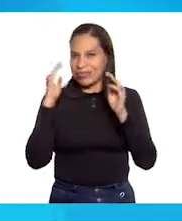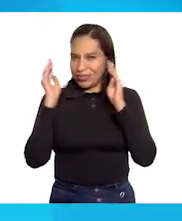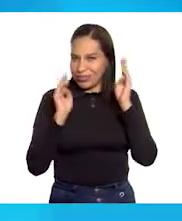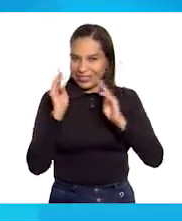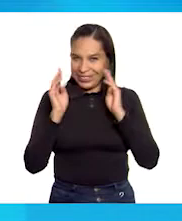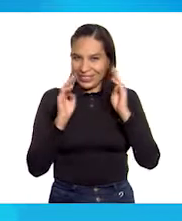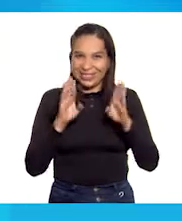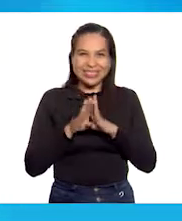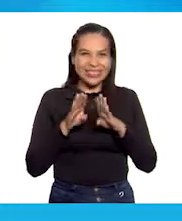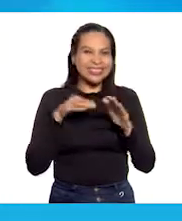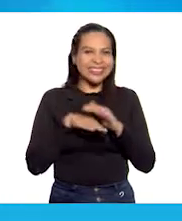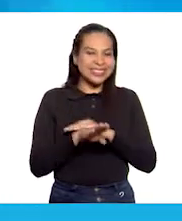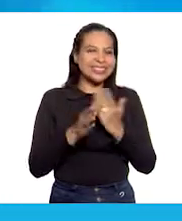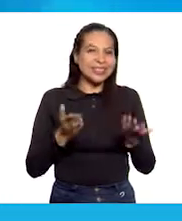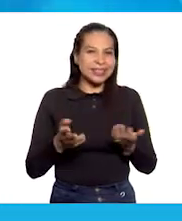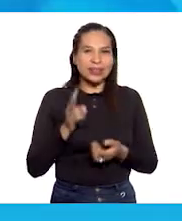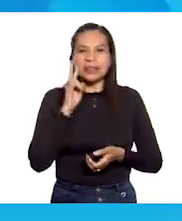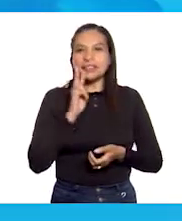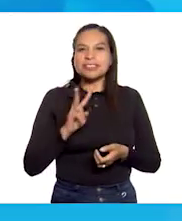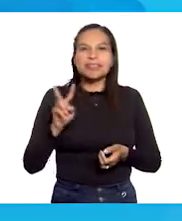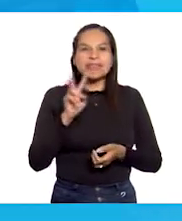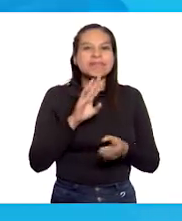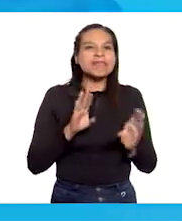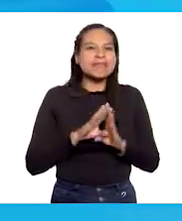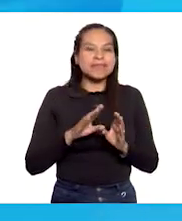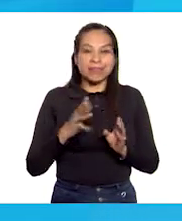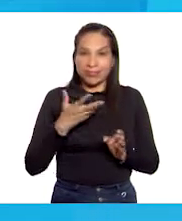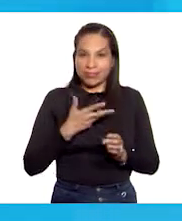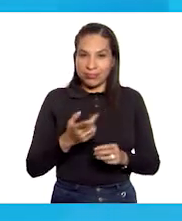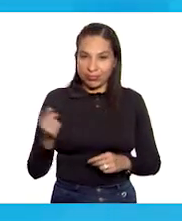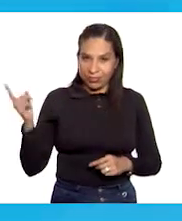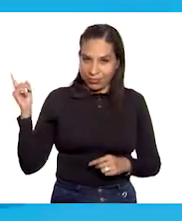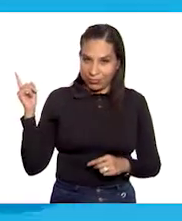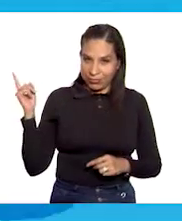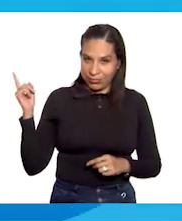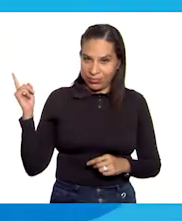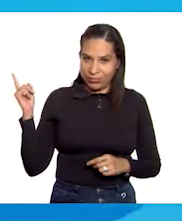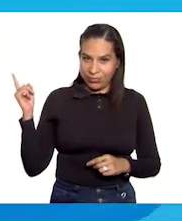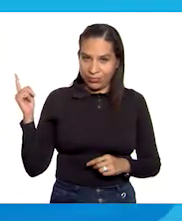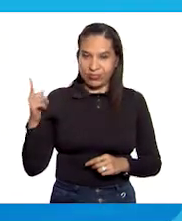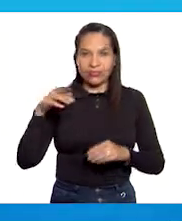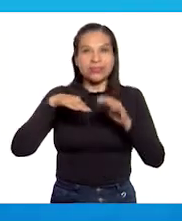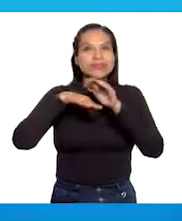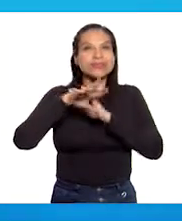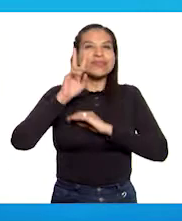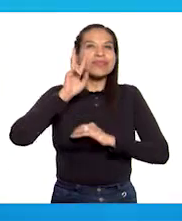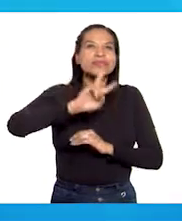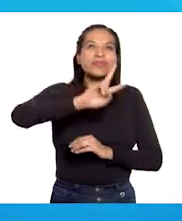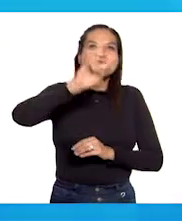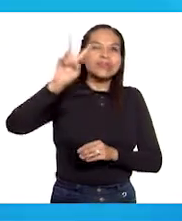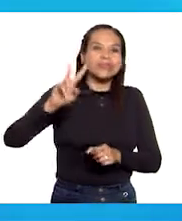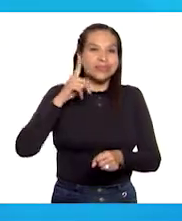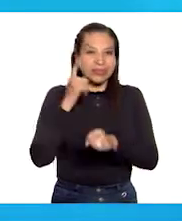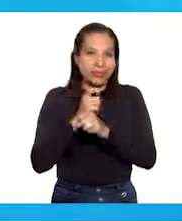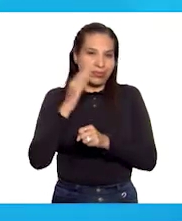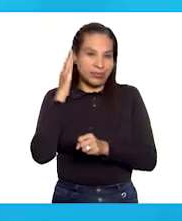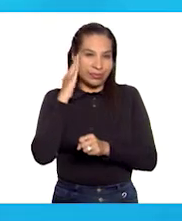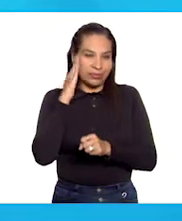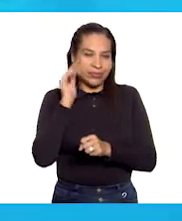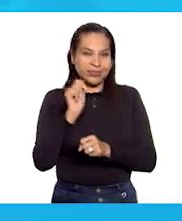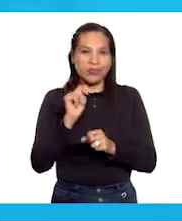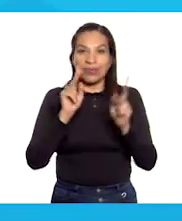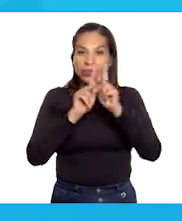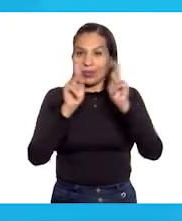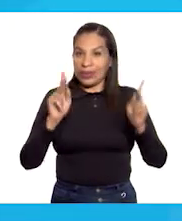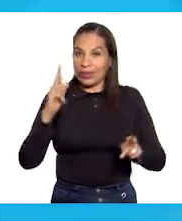a este museo. ¿Cómo le vamos a hacer? Mira, esa es la fachada principal del Palacio